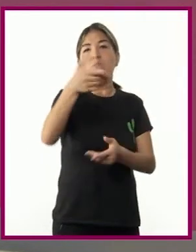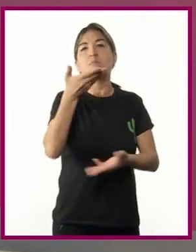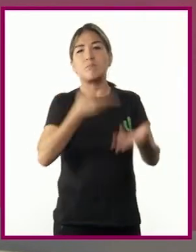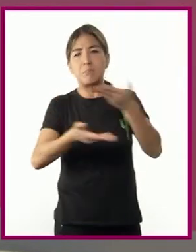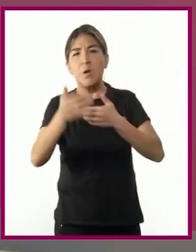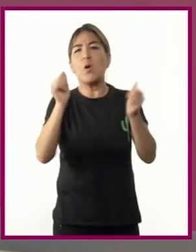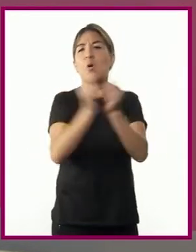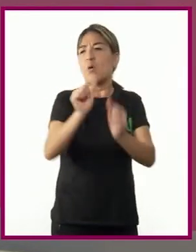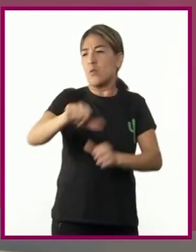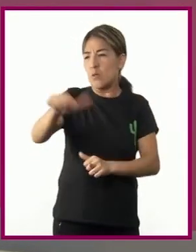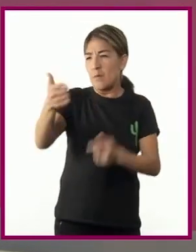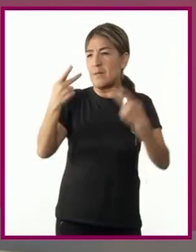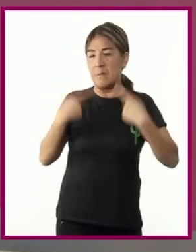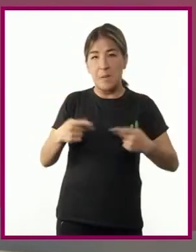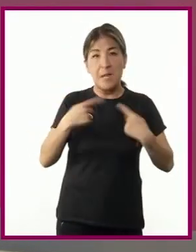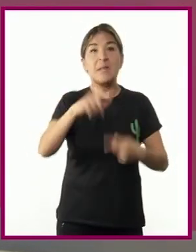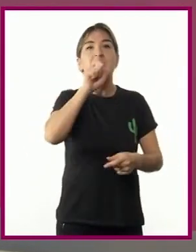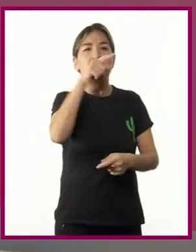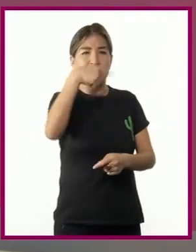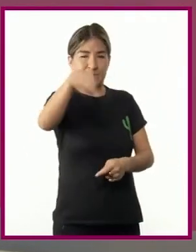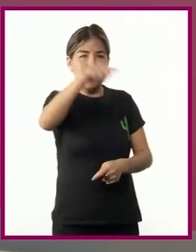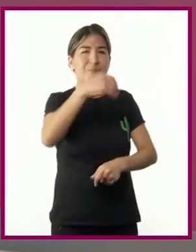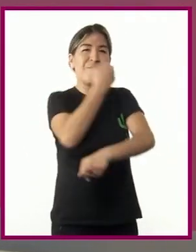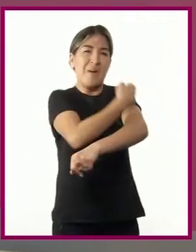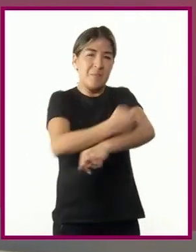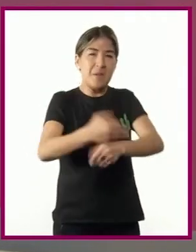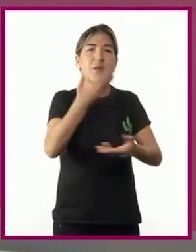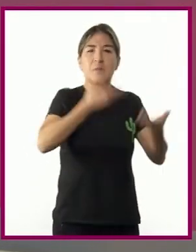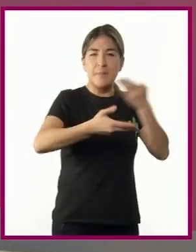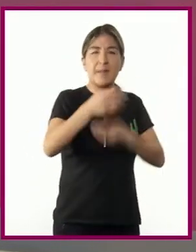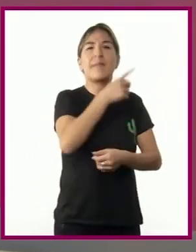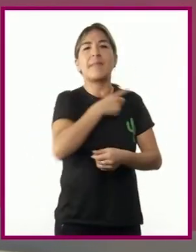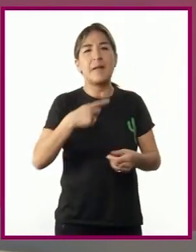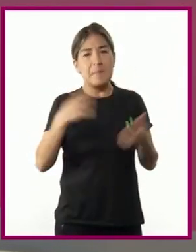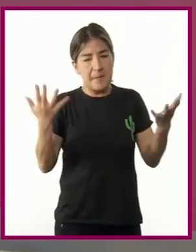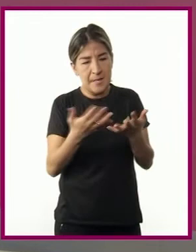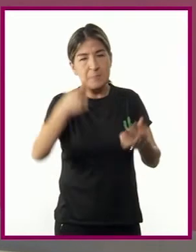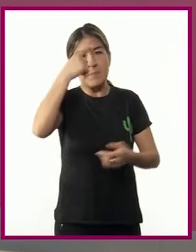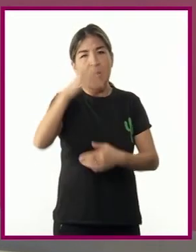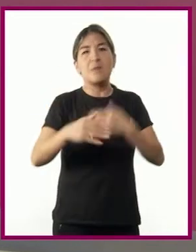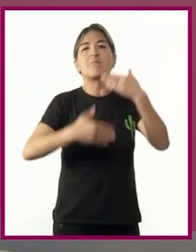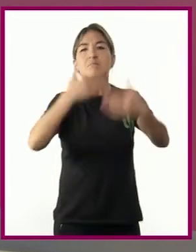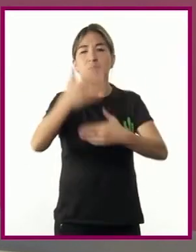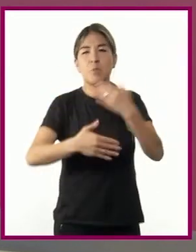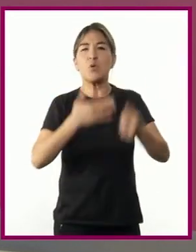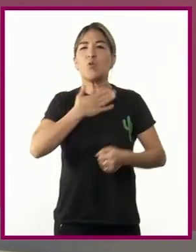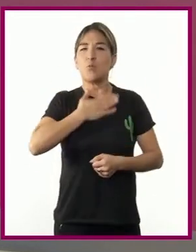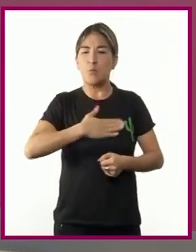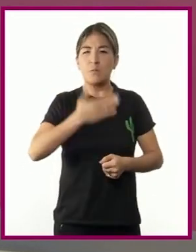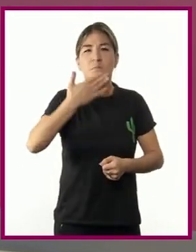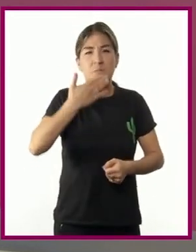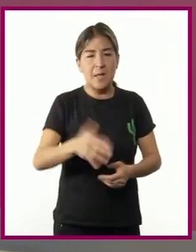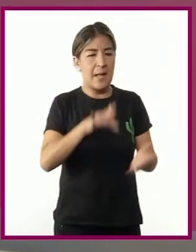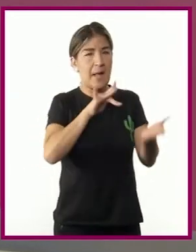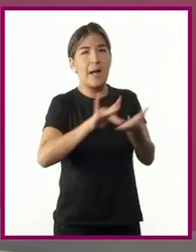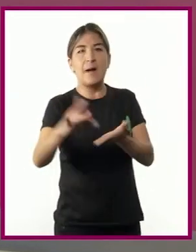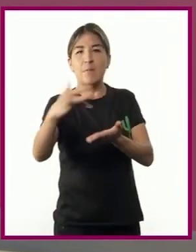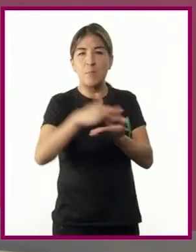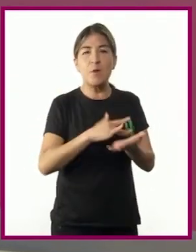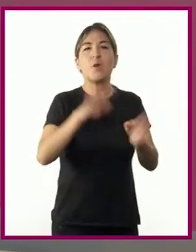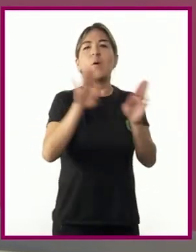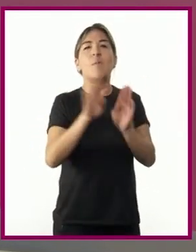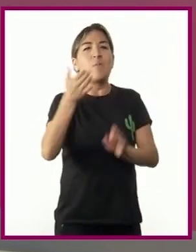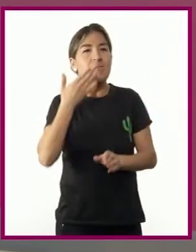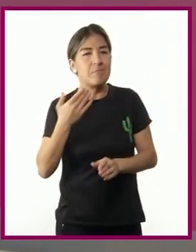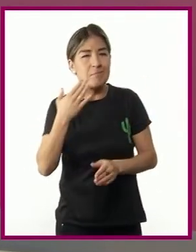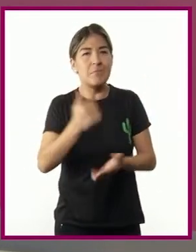demás personas y con sus entornos, lleven a cabo acciones que fomenten la justicia, la solidaridad, la